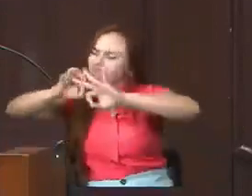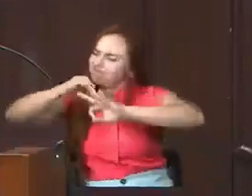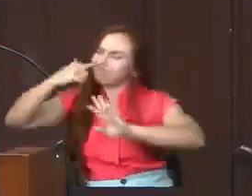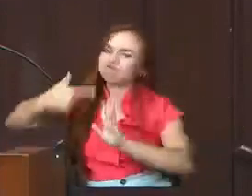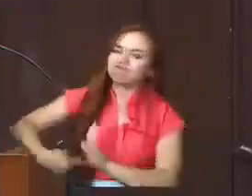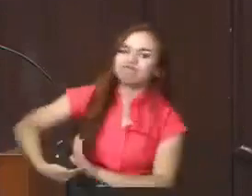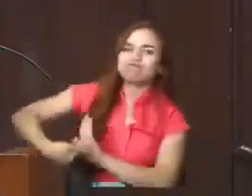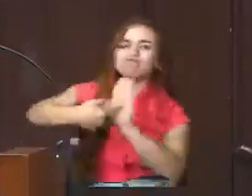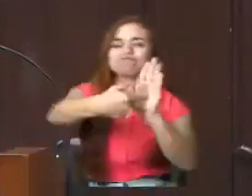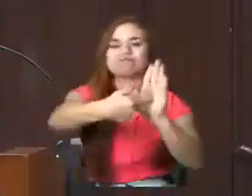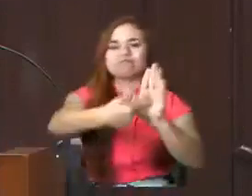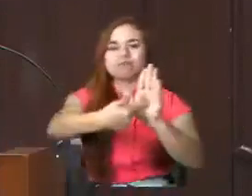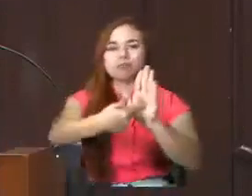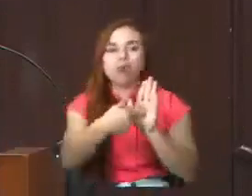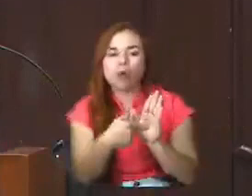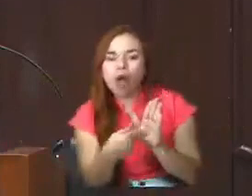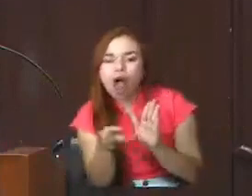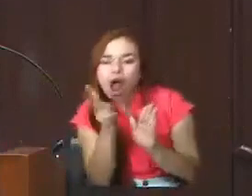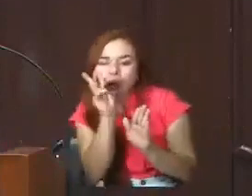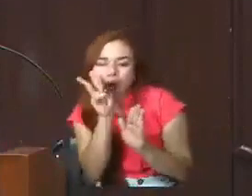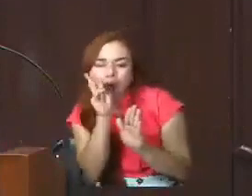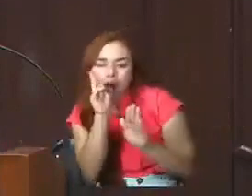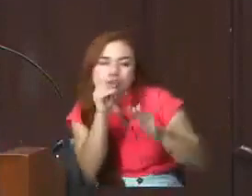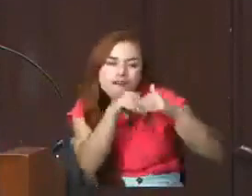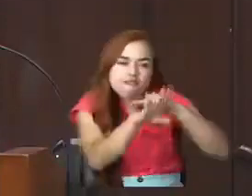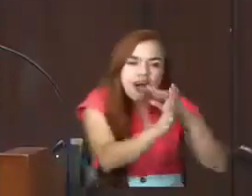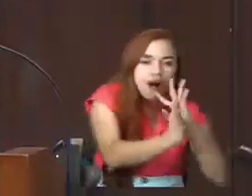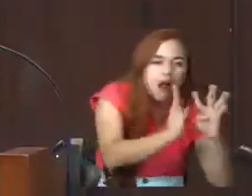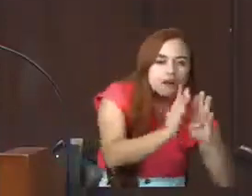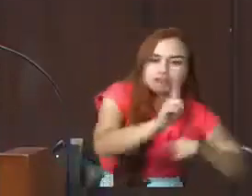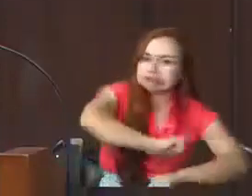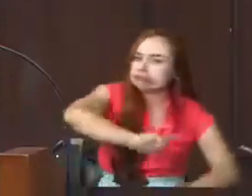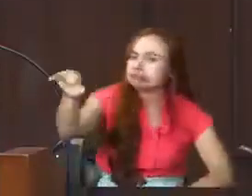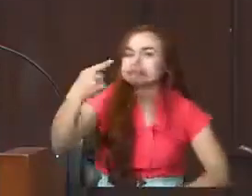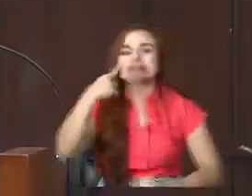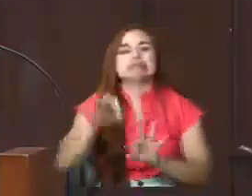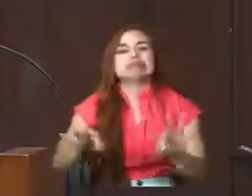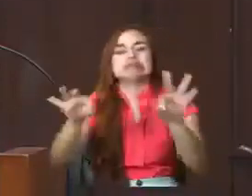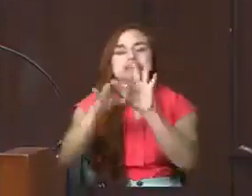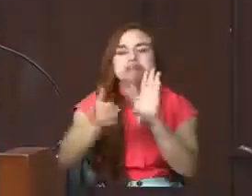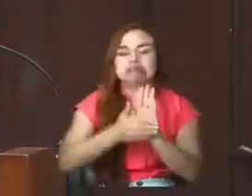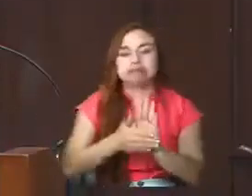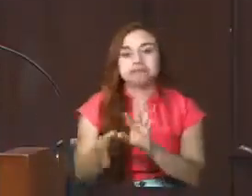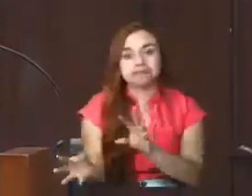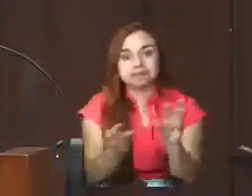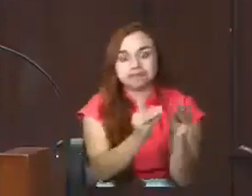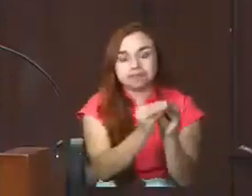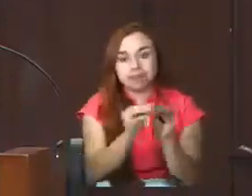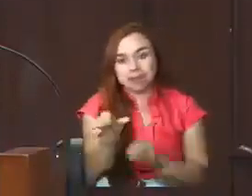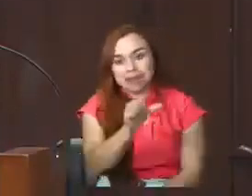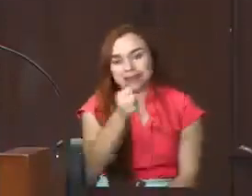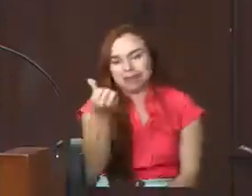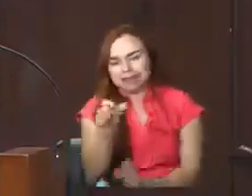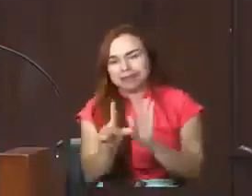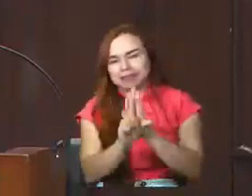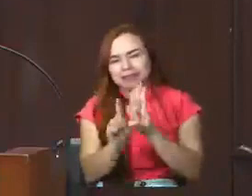política criminológica de la República de Panamá. La Ley 343, que crea el fideicomiso